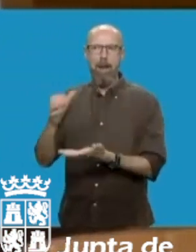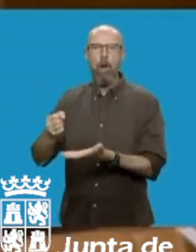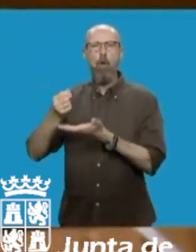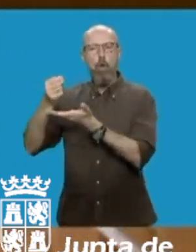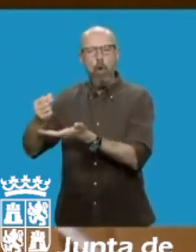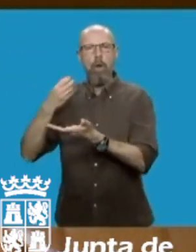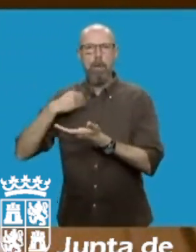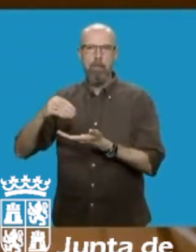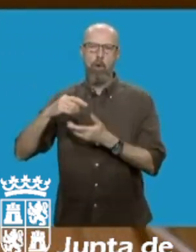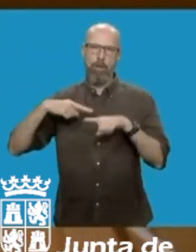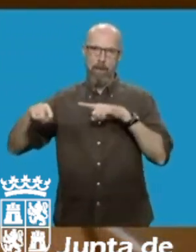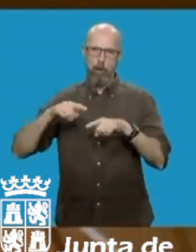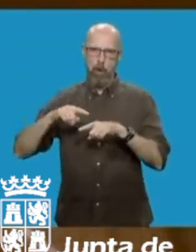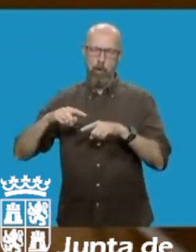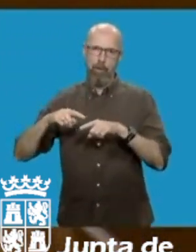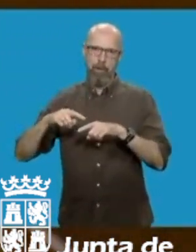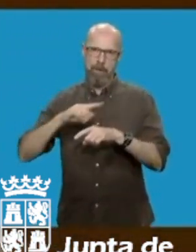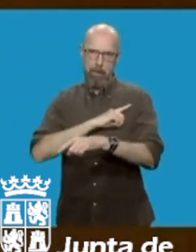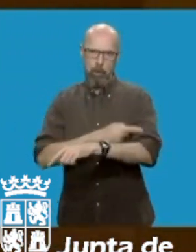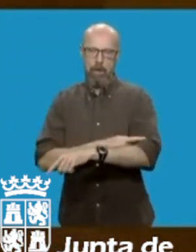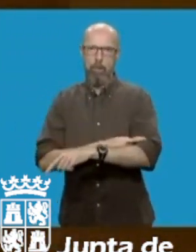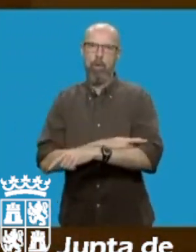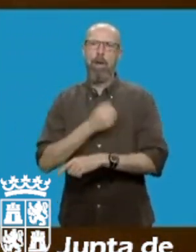Luis Martínez del Cura. Enhorabuena.